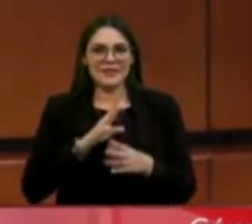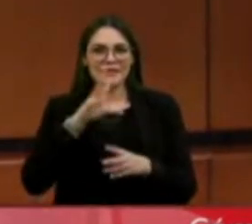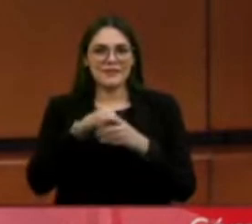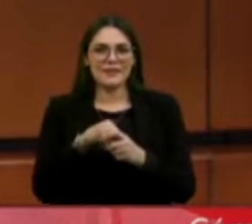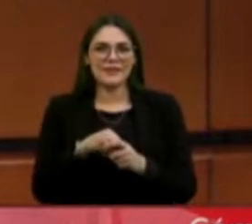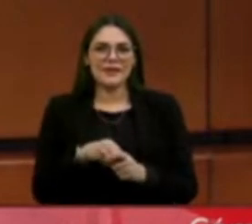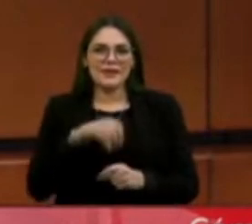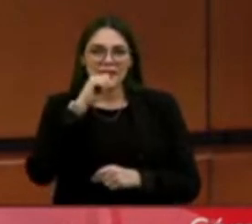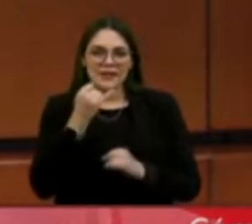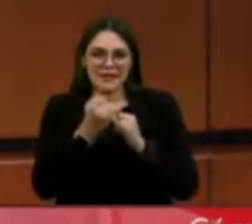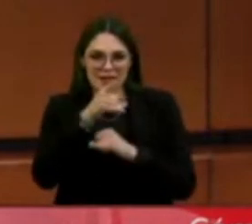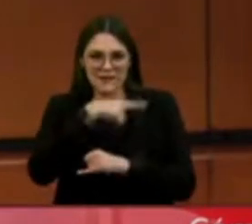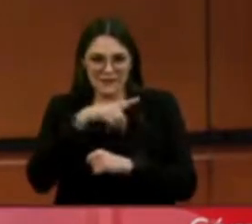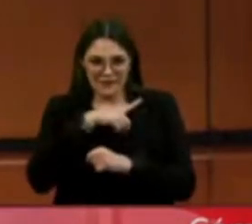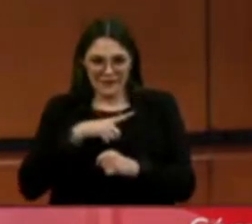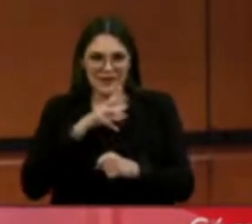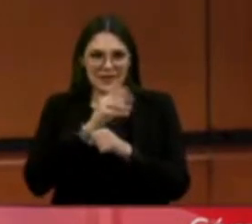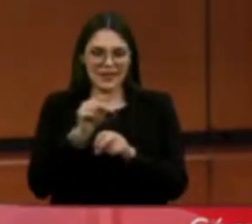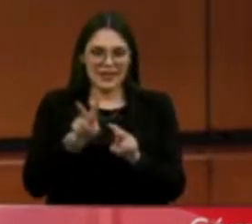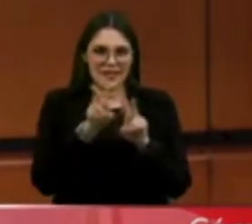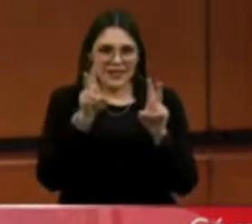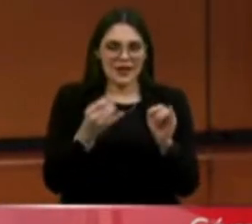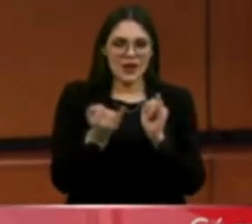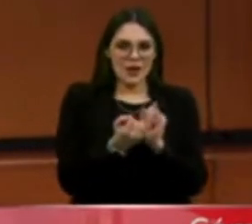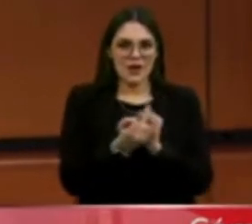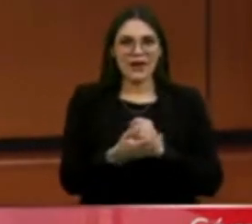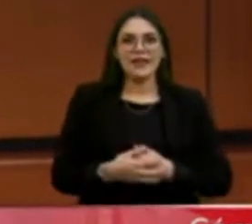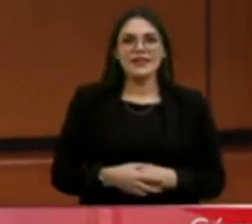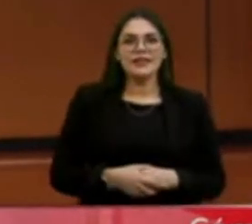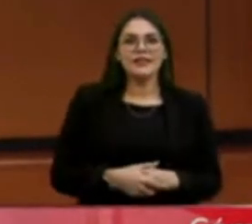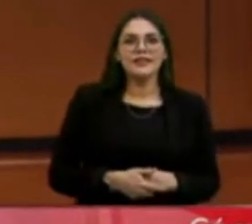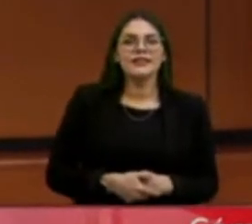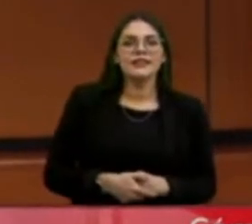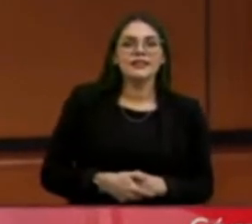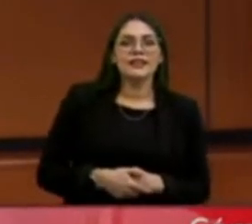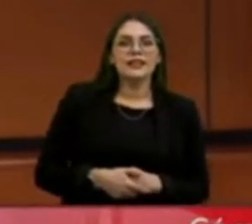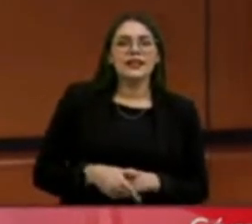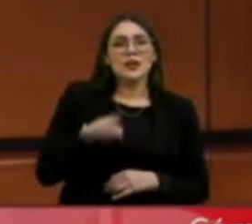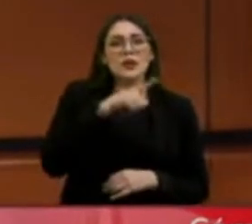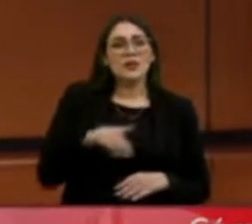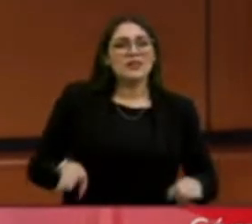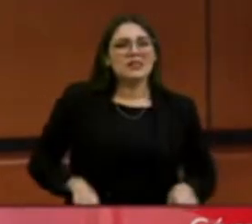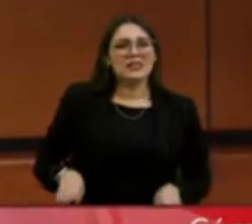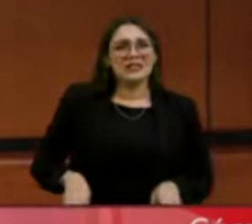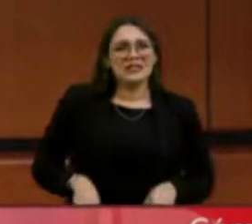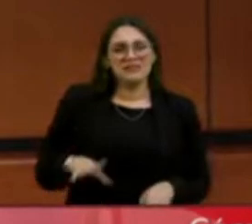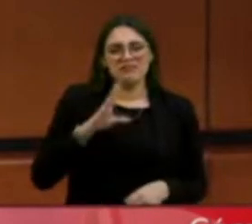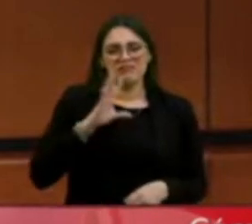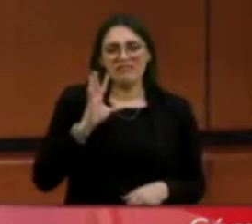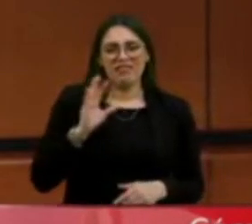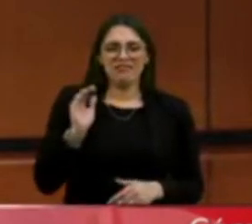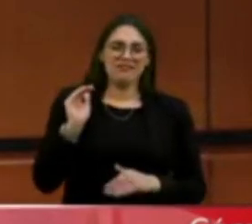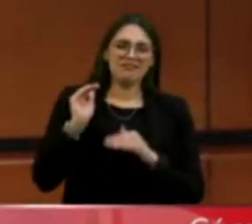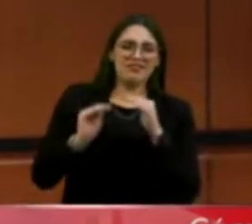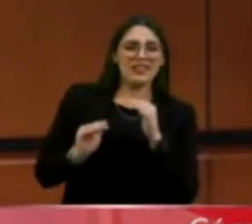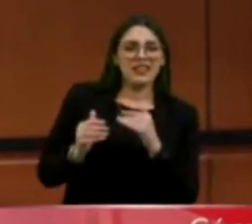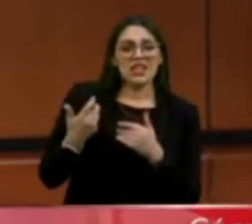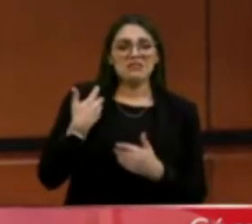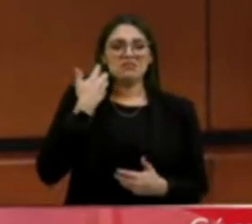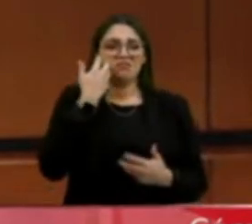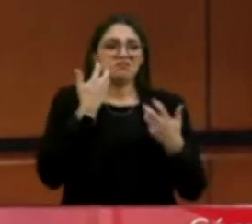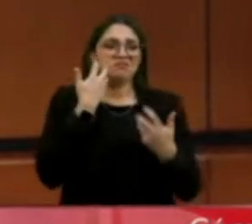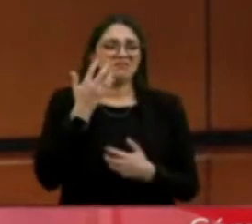proyecto, súmense a esta convocatoria. No estén con esa actitud mezquina, arrogante